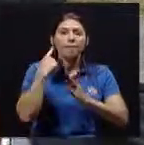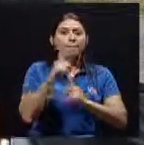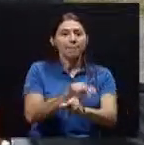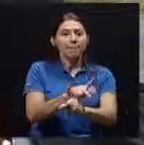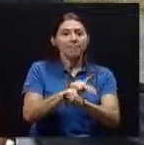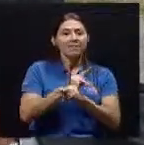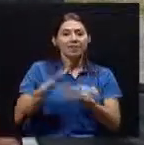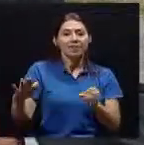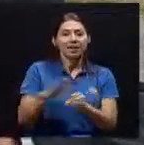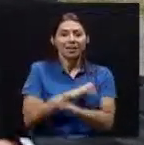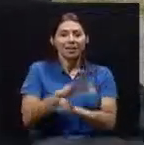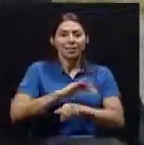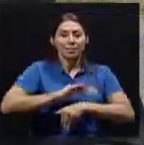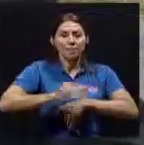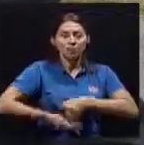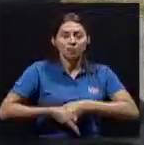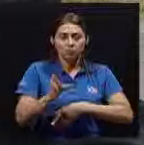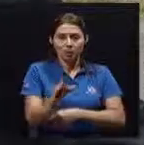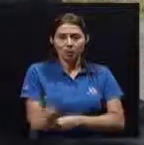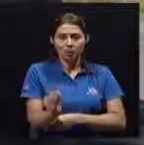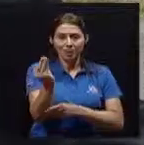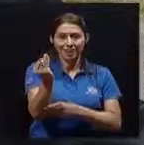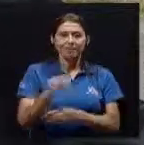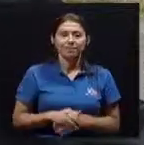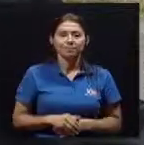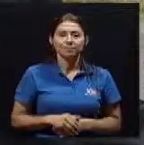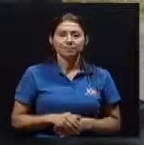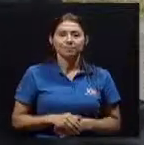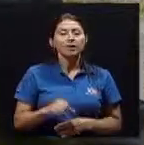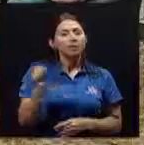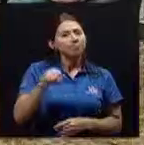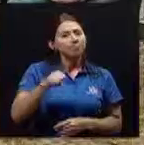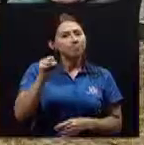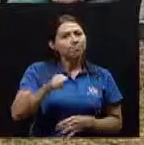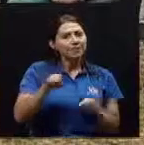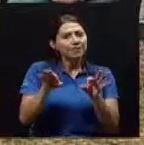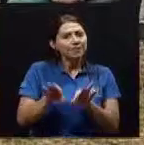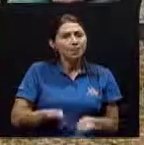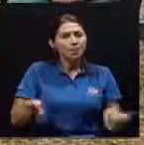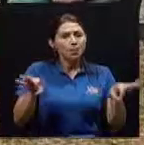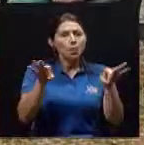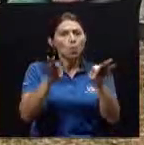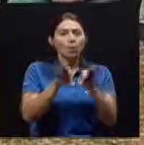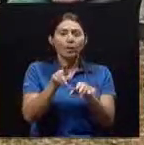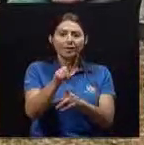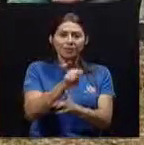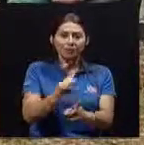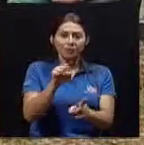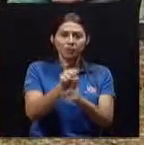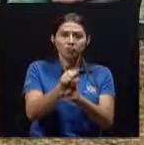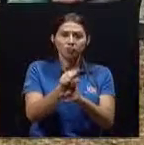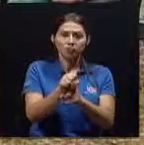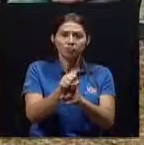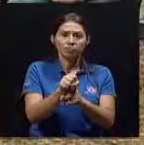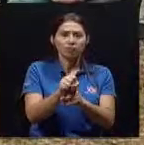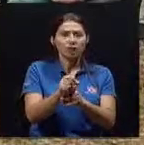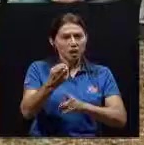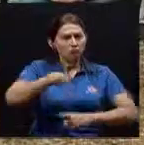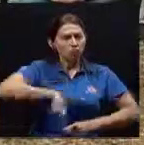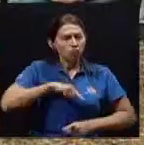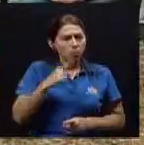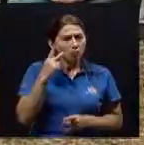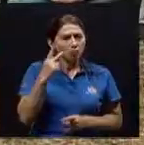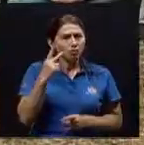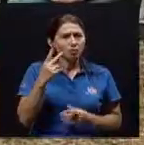de embarazos en los adolescentes. Sí, es importante, digamos, esta situación que nosotros venimos viendo, ¿verdad?, que cada